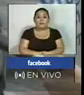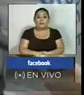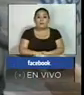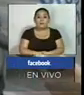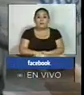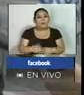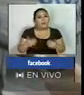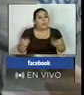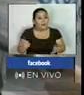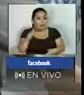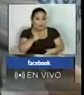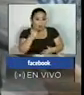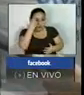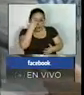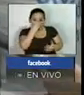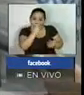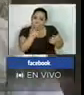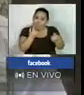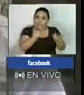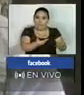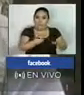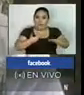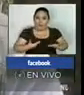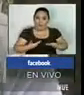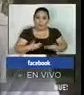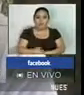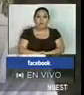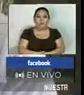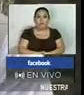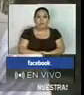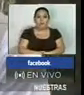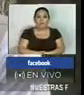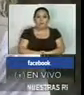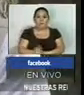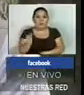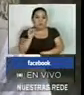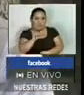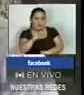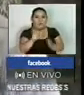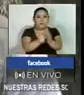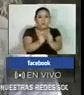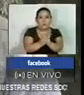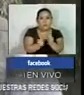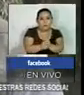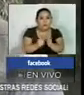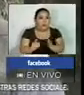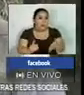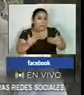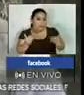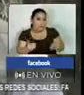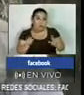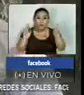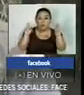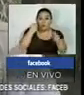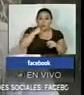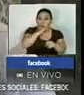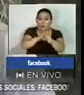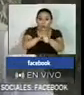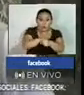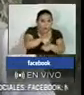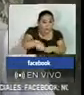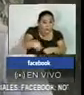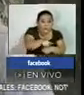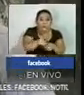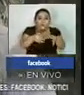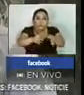Porque esto no lo esperábamos a nosotros. Que han sido afectadas por la pandemia y sus medios de